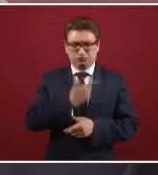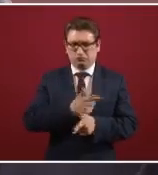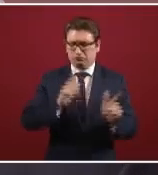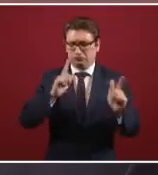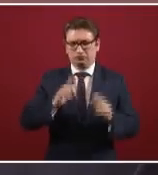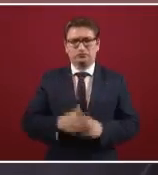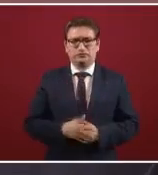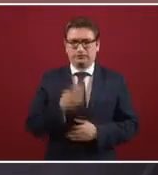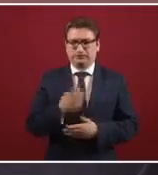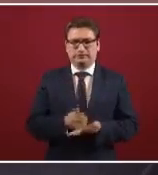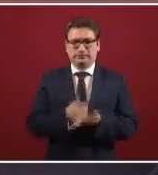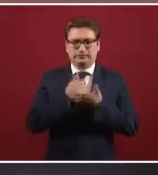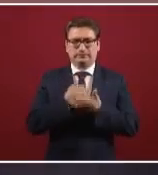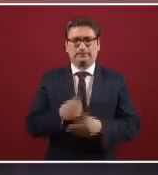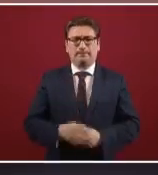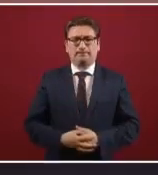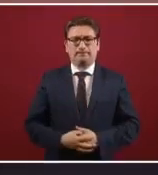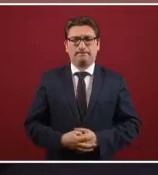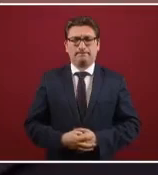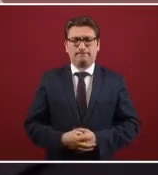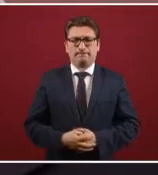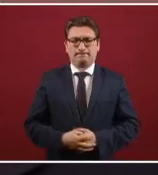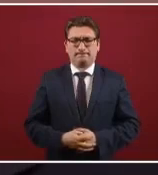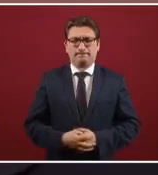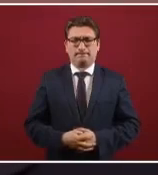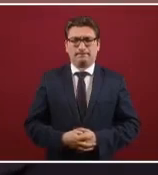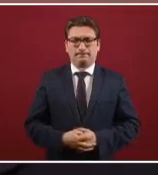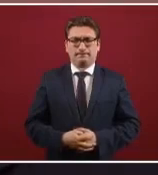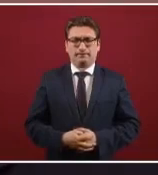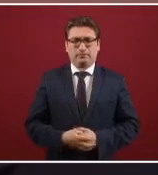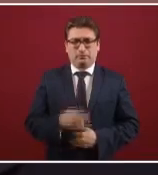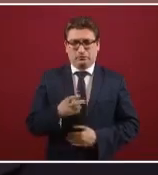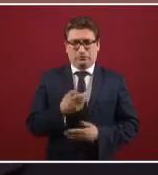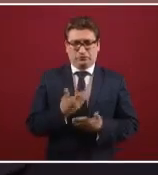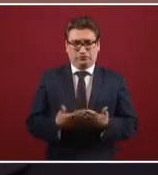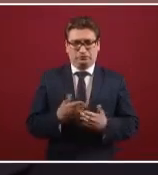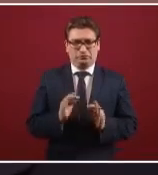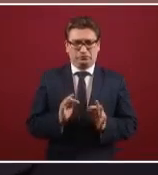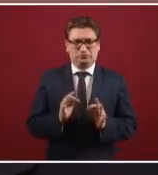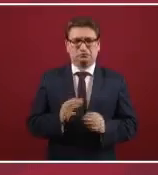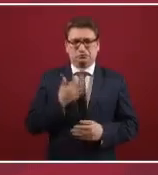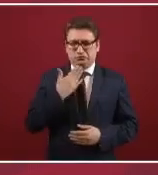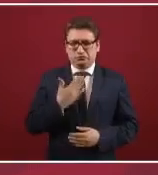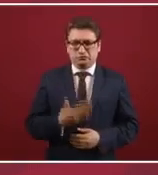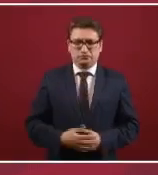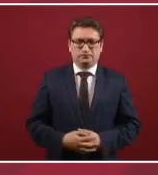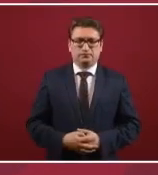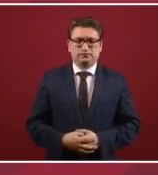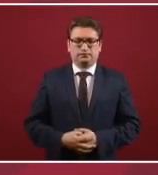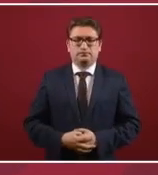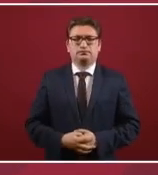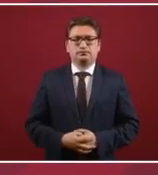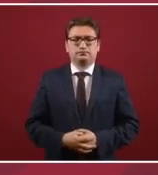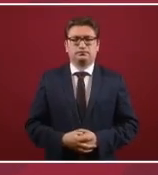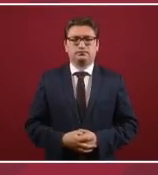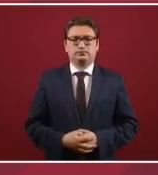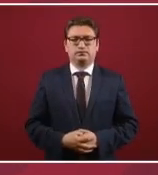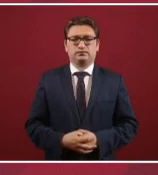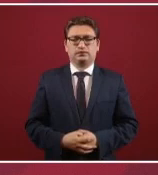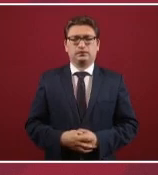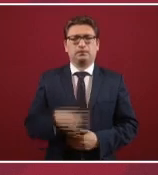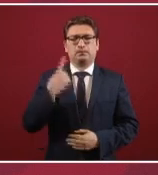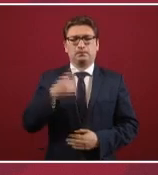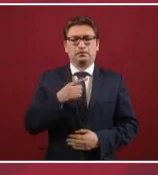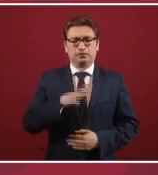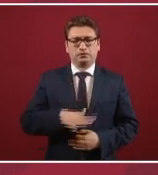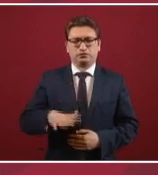esto ayuda mucho lo que está pasando ahora el que la